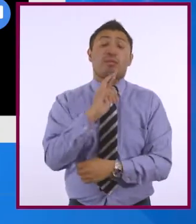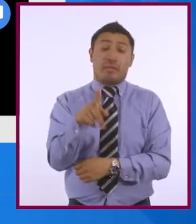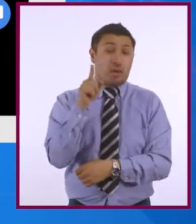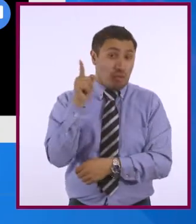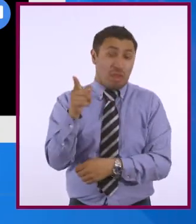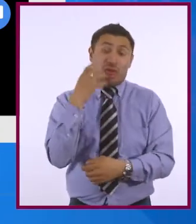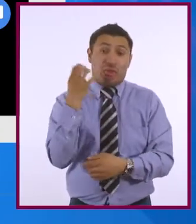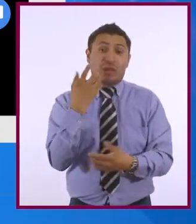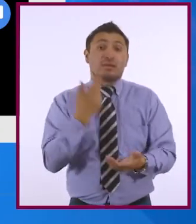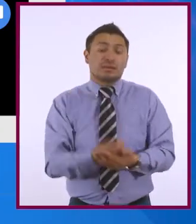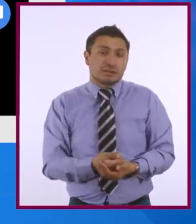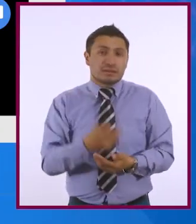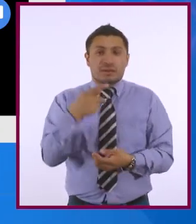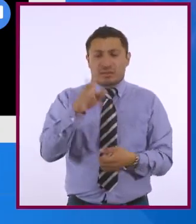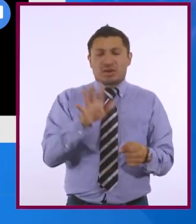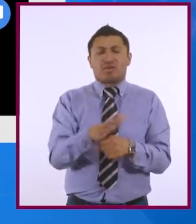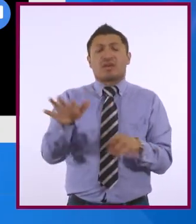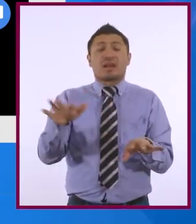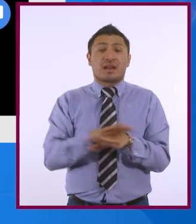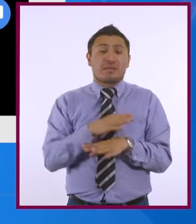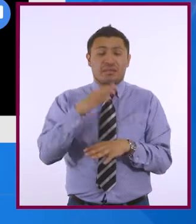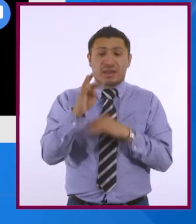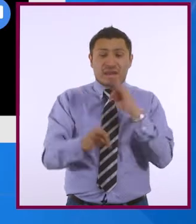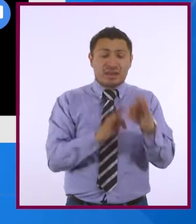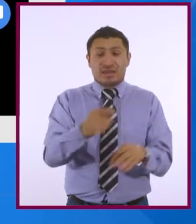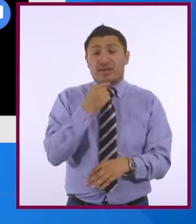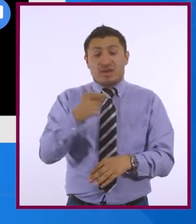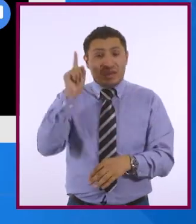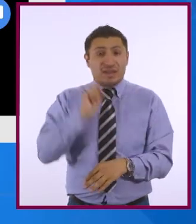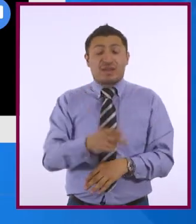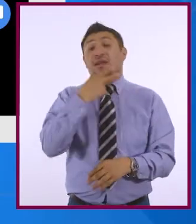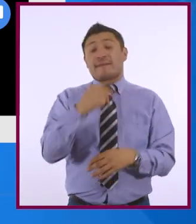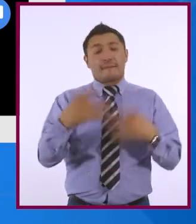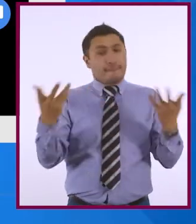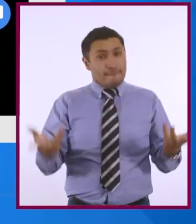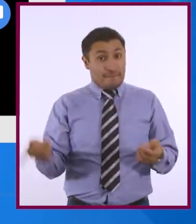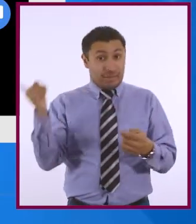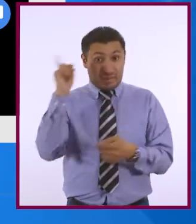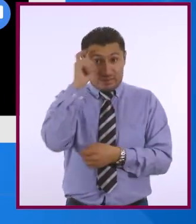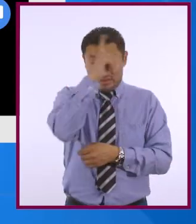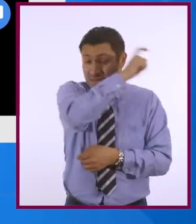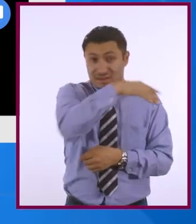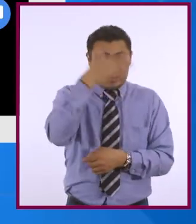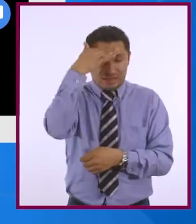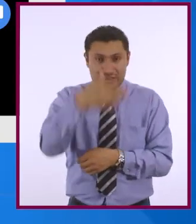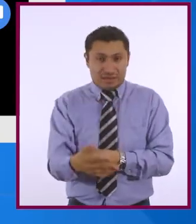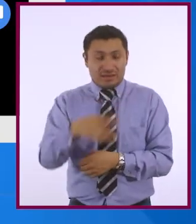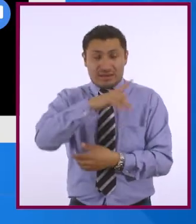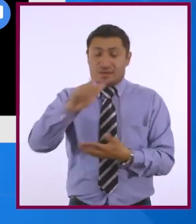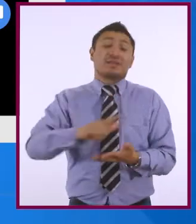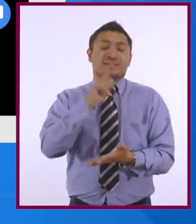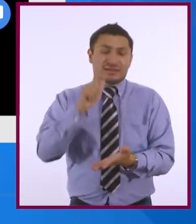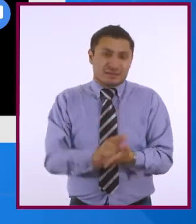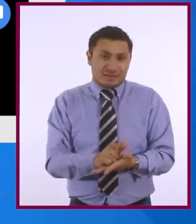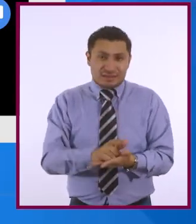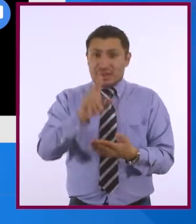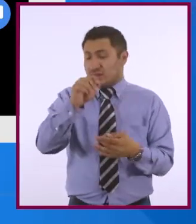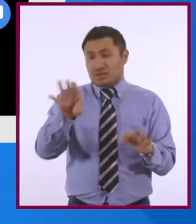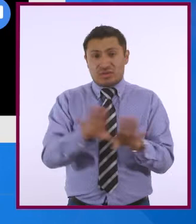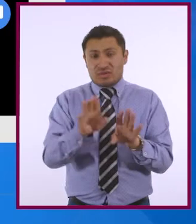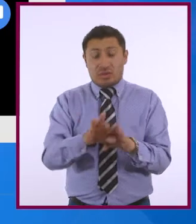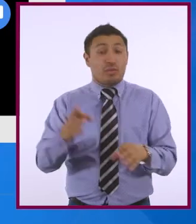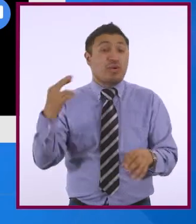Bueno, ¿qué va a cambiar en el trato con niñas y niños? Es difícil saberlo ahorita. Una ley no hace un cambio